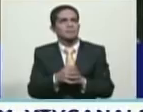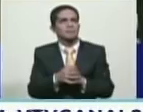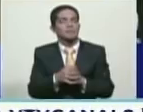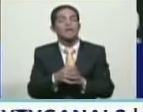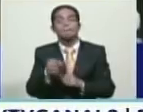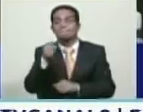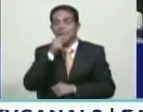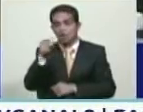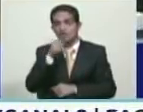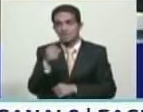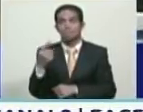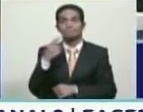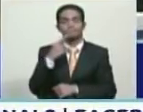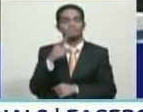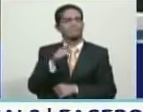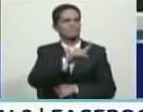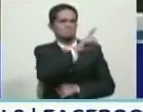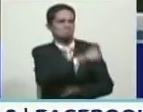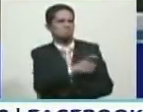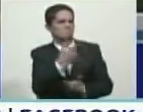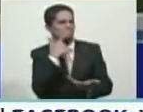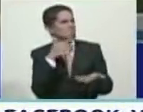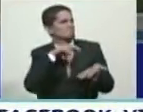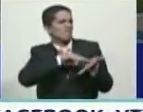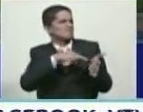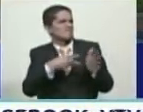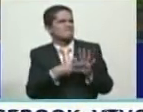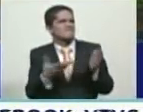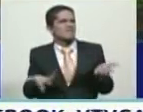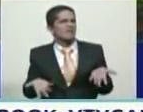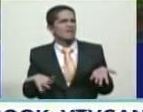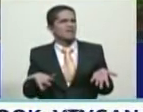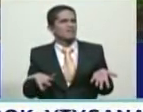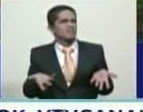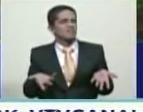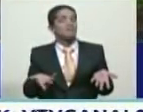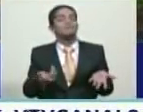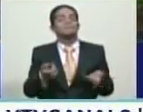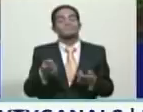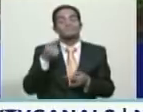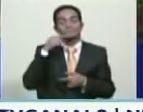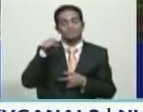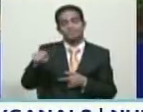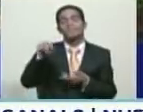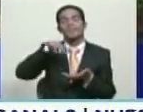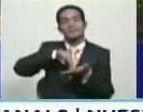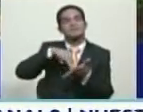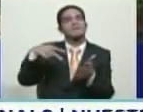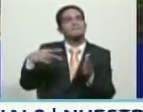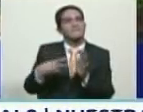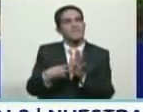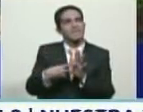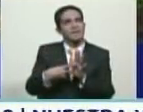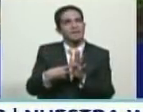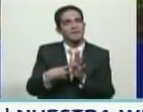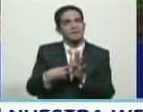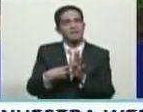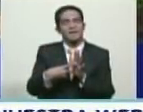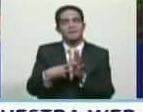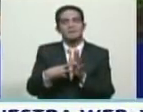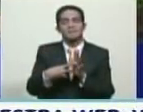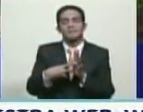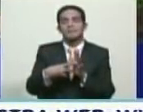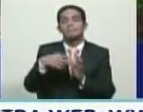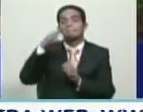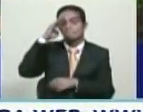Y el periodista le preguntó, ¿qué quiere decir? Y dijo, esto significa que la opción militar está sobre